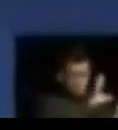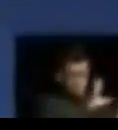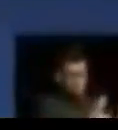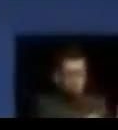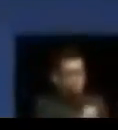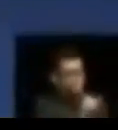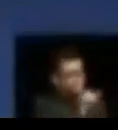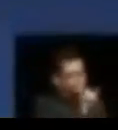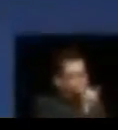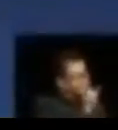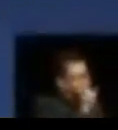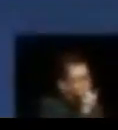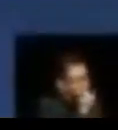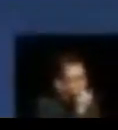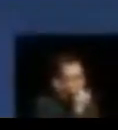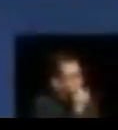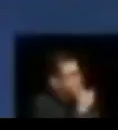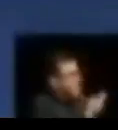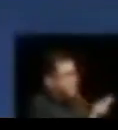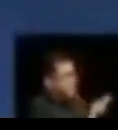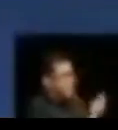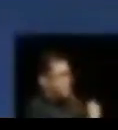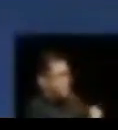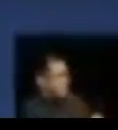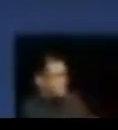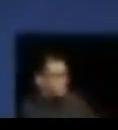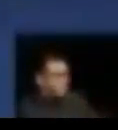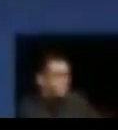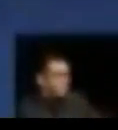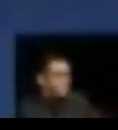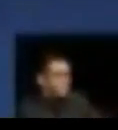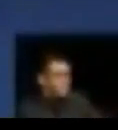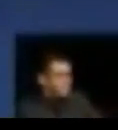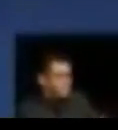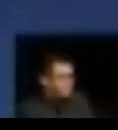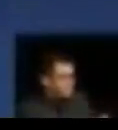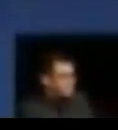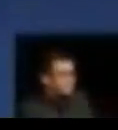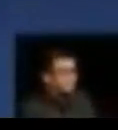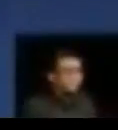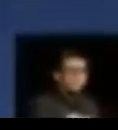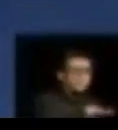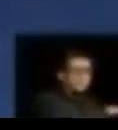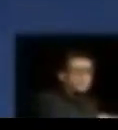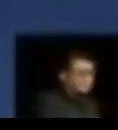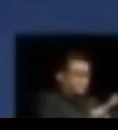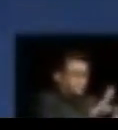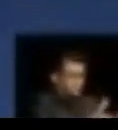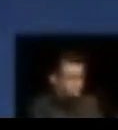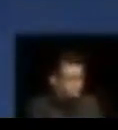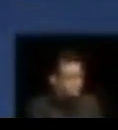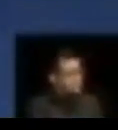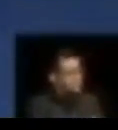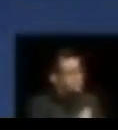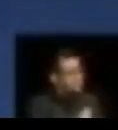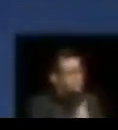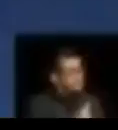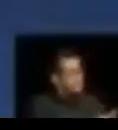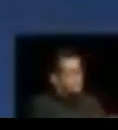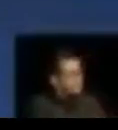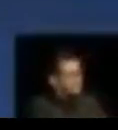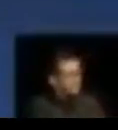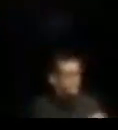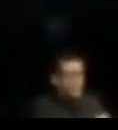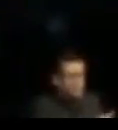se disculpa con las familias de las víctimas y el pueblo de México por el homicidio de